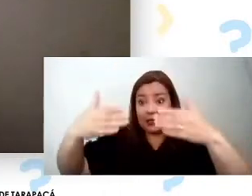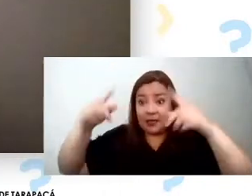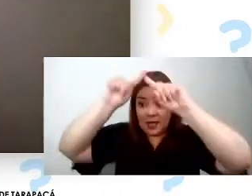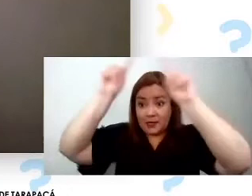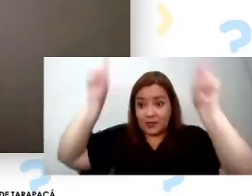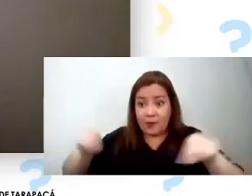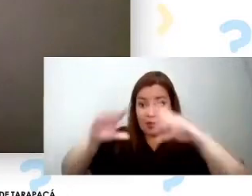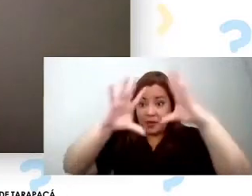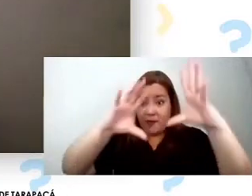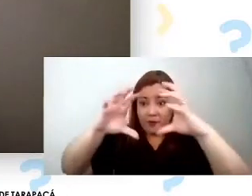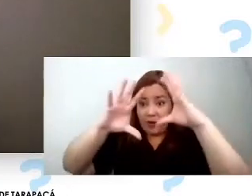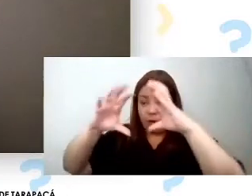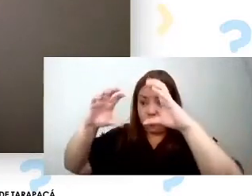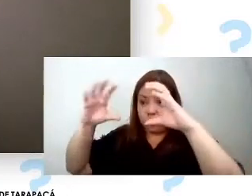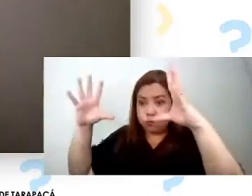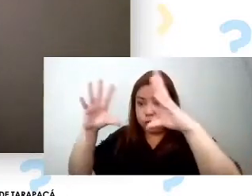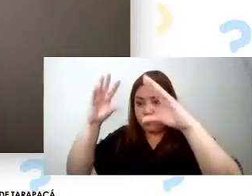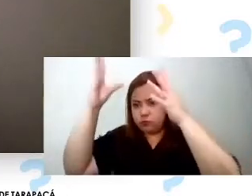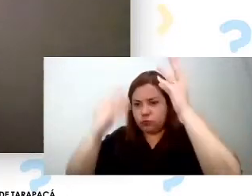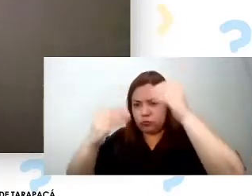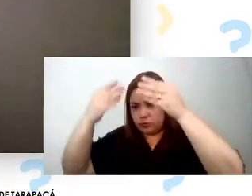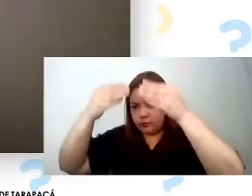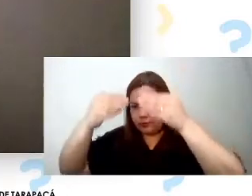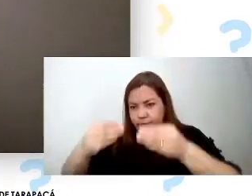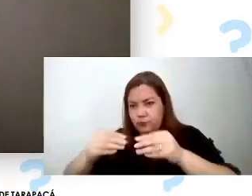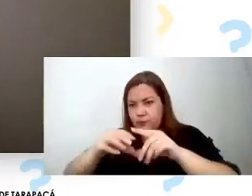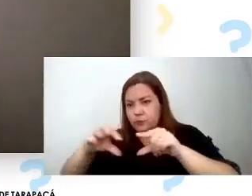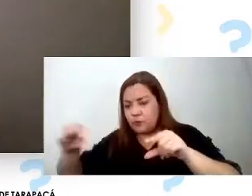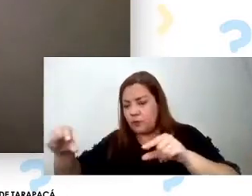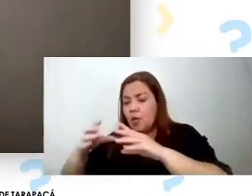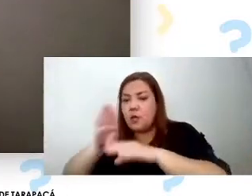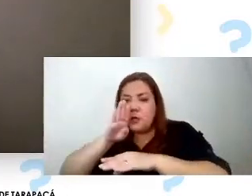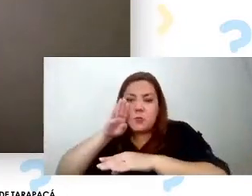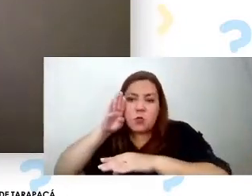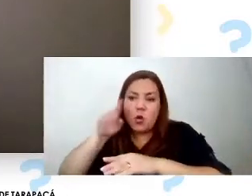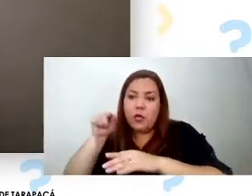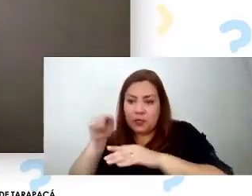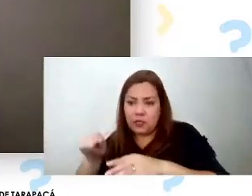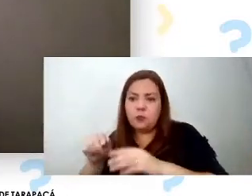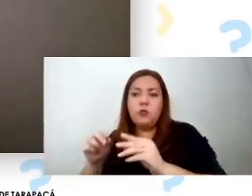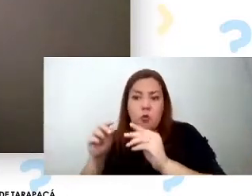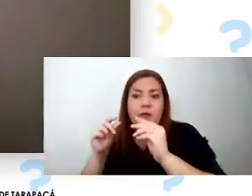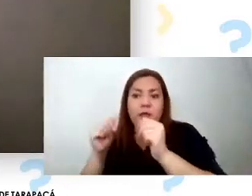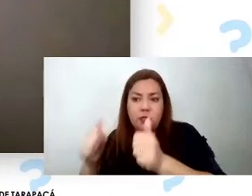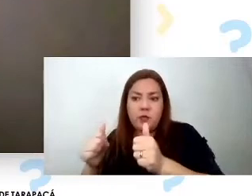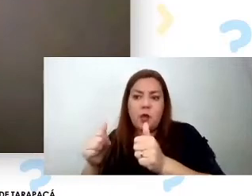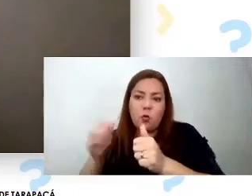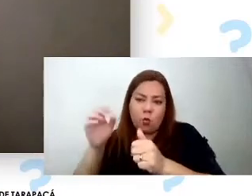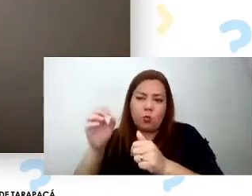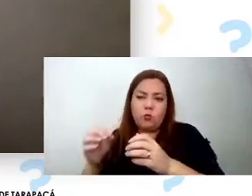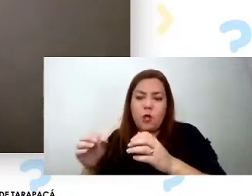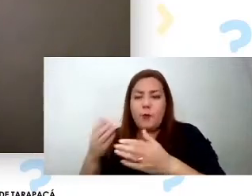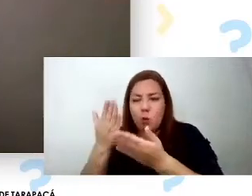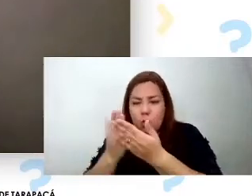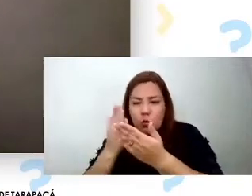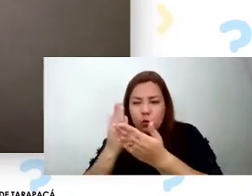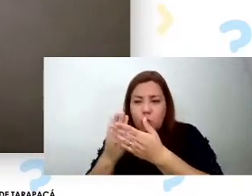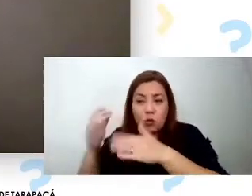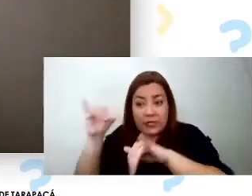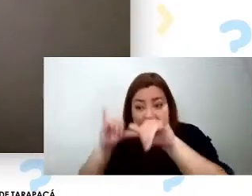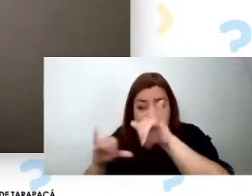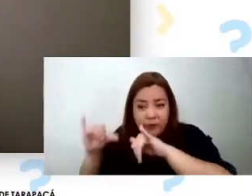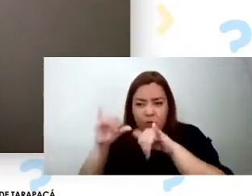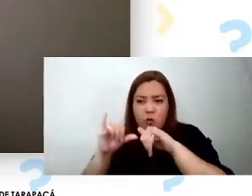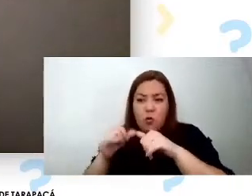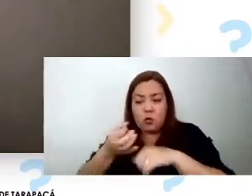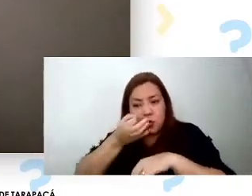y ella pudo demostrar, ¿no es cierto?, que efectividad en un cierto tipo de cultivo. claro que es un estudio científico donde se miden las